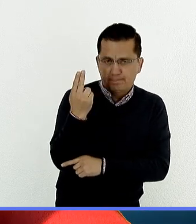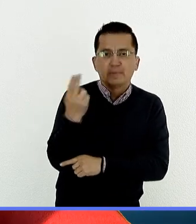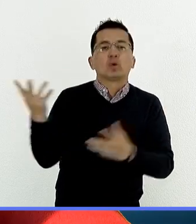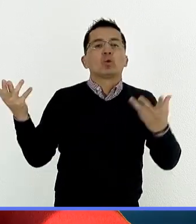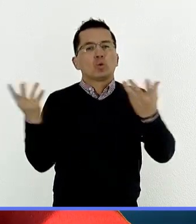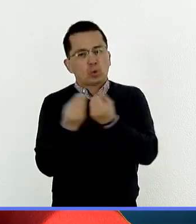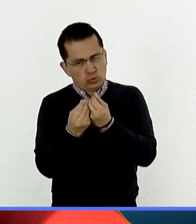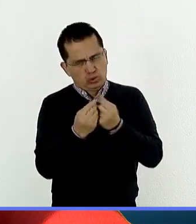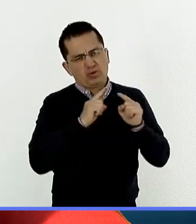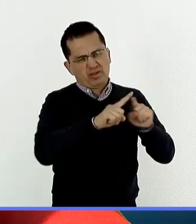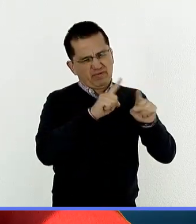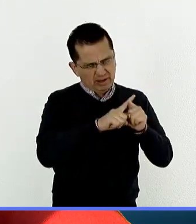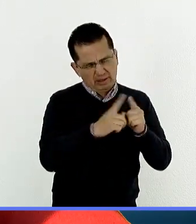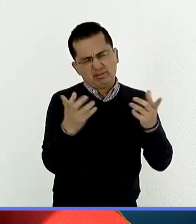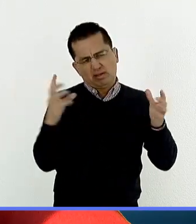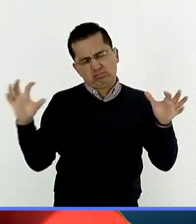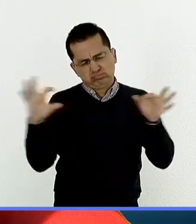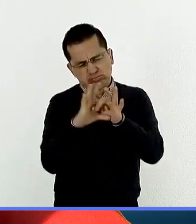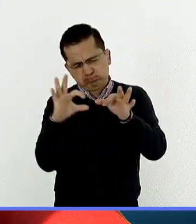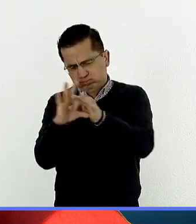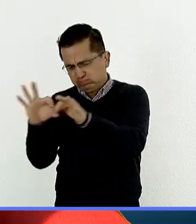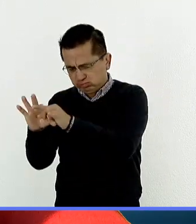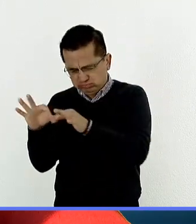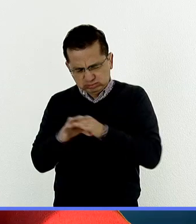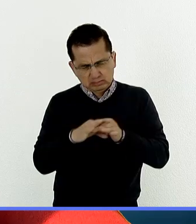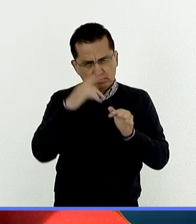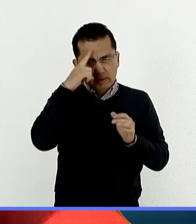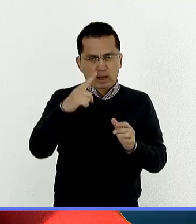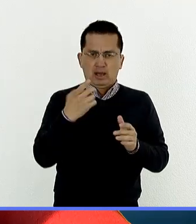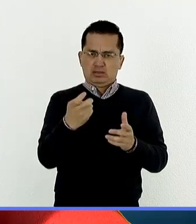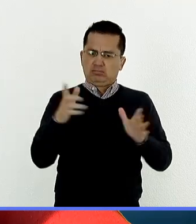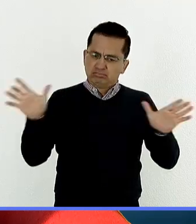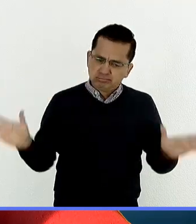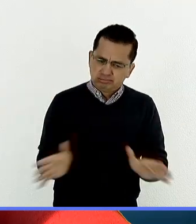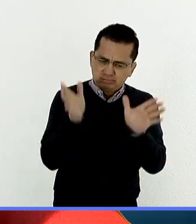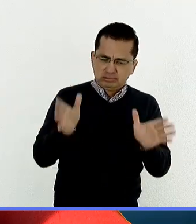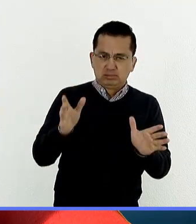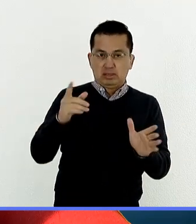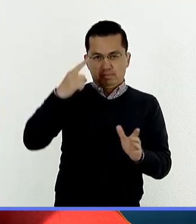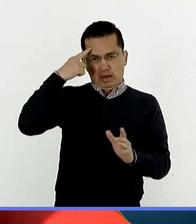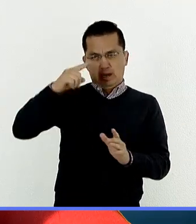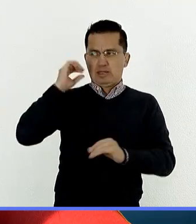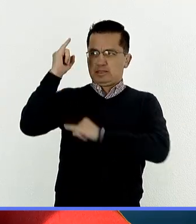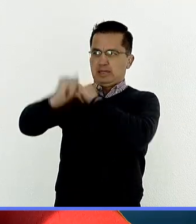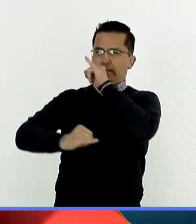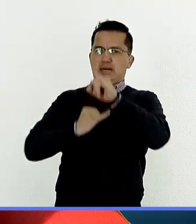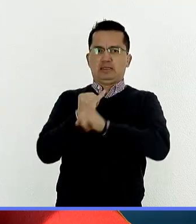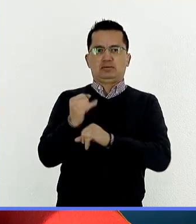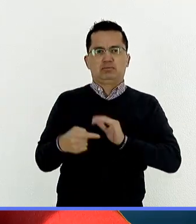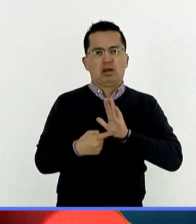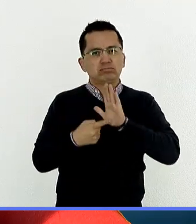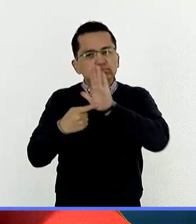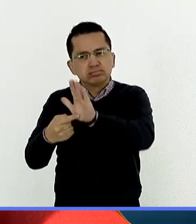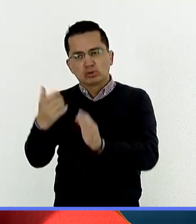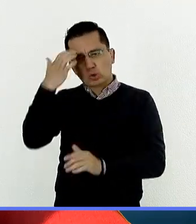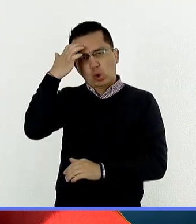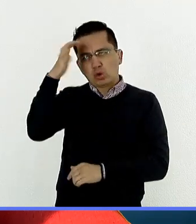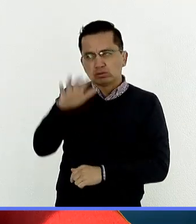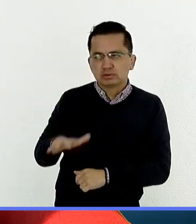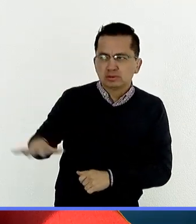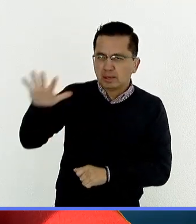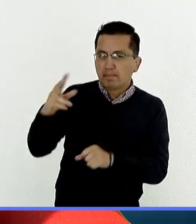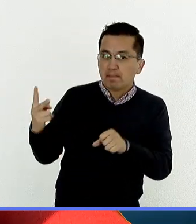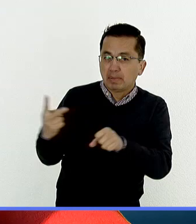permite también pues tender redes más amplias y llegar a otros países a otros territorios y conocer esas otras experiencias volviendo